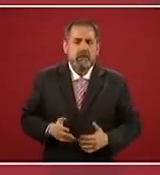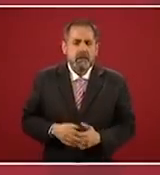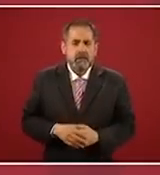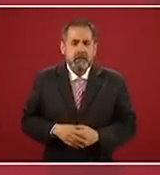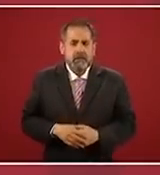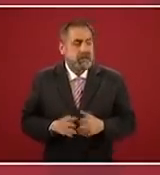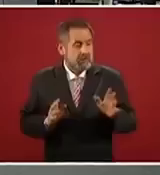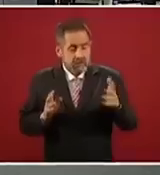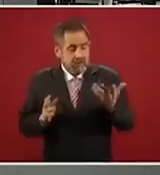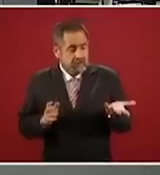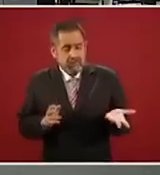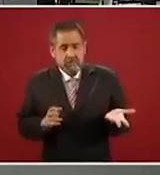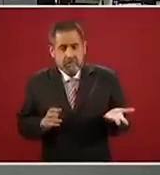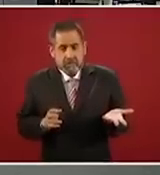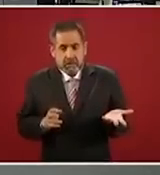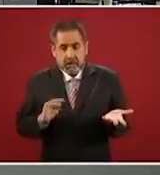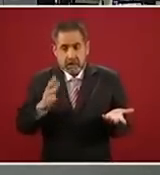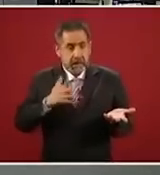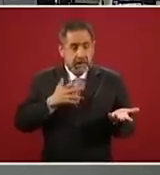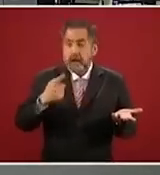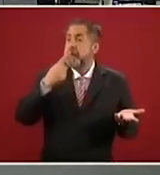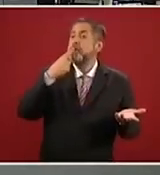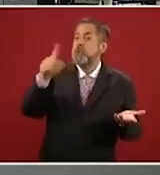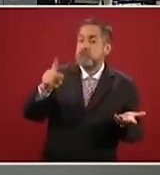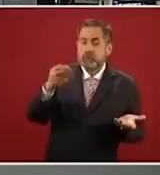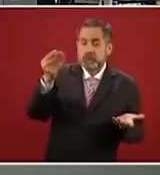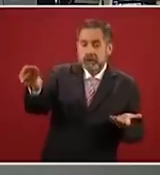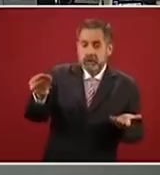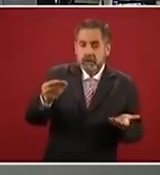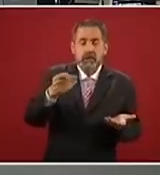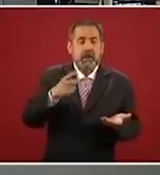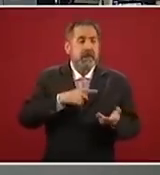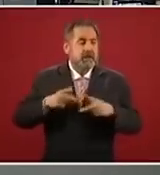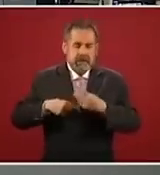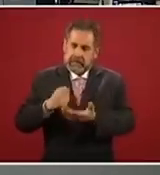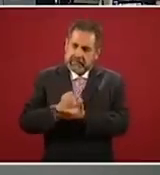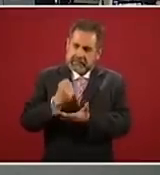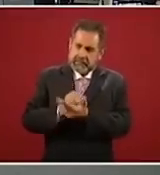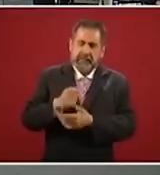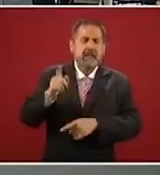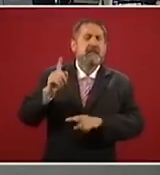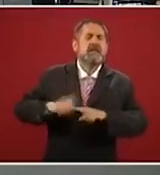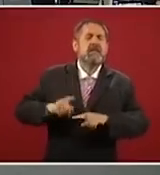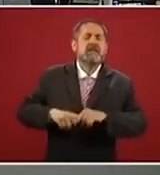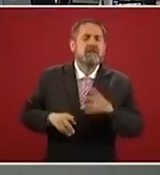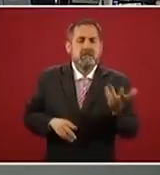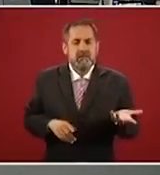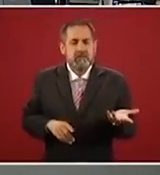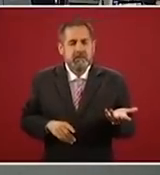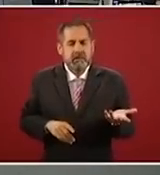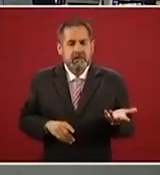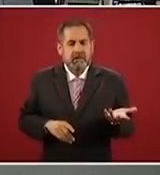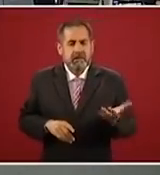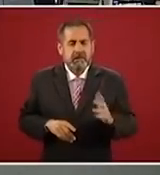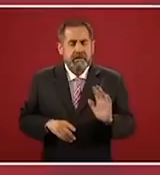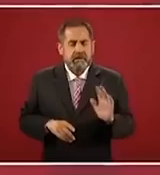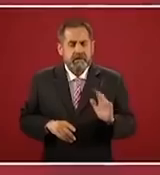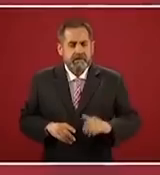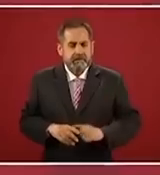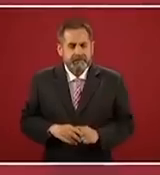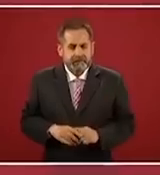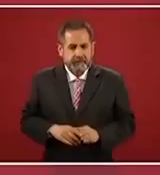Ah, bueno, pues entonces, si ya presentaron la denuncia, lo que hay que exigir es que se